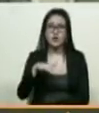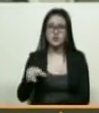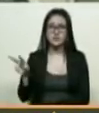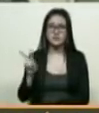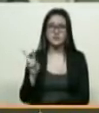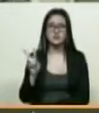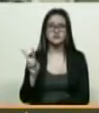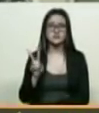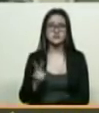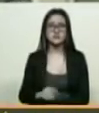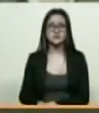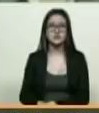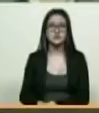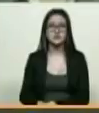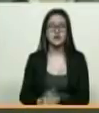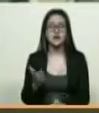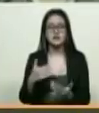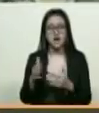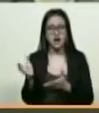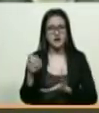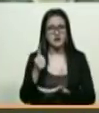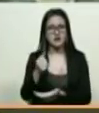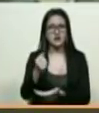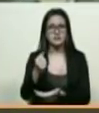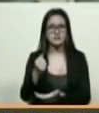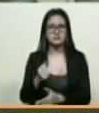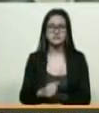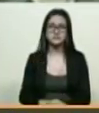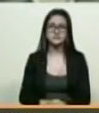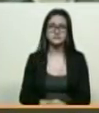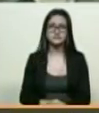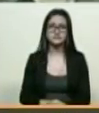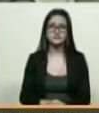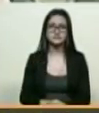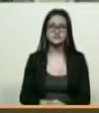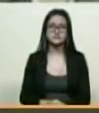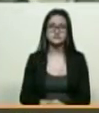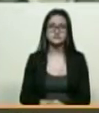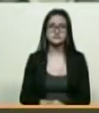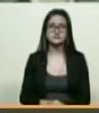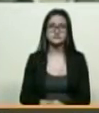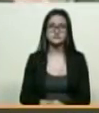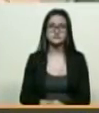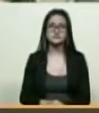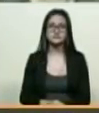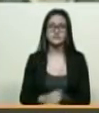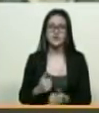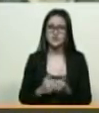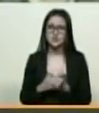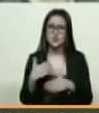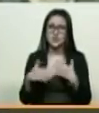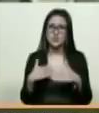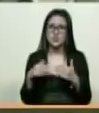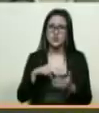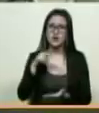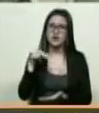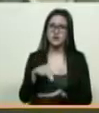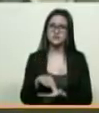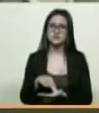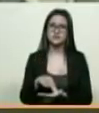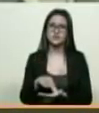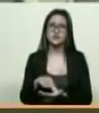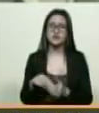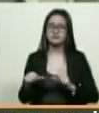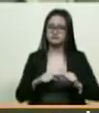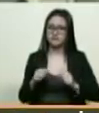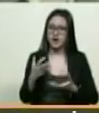bueno, también sus combos CLAP, y con la materia prima que está llegando vamos a reforzar con la producción nacional